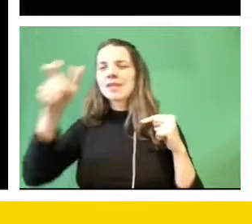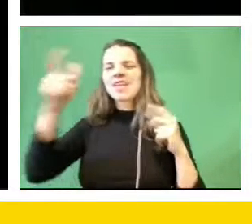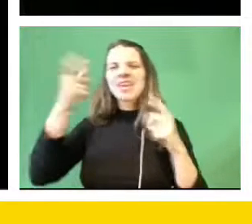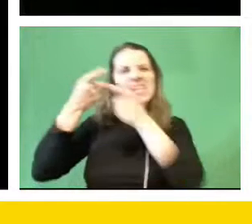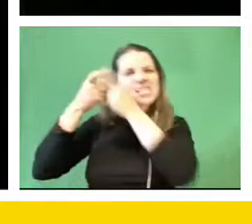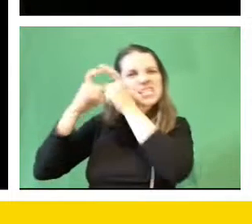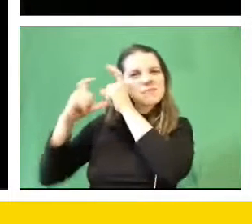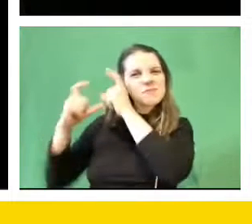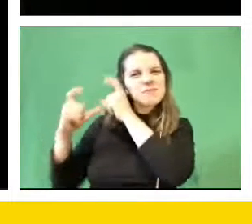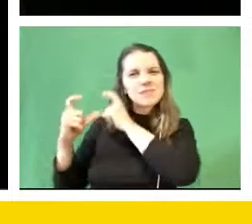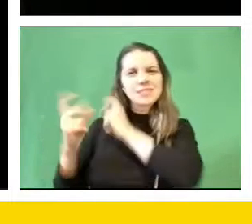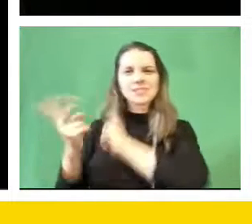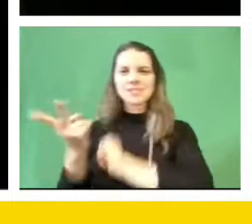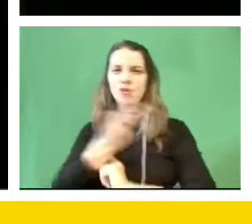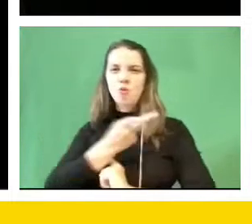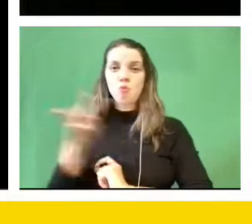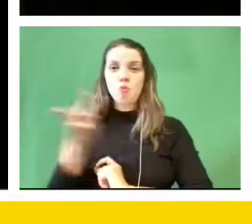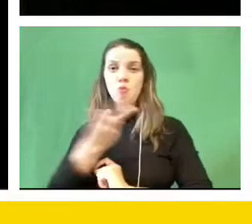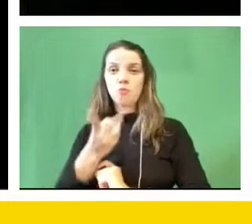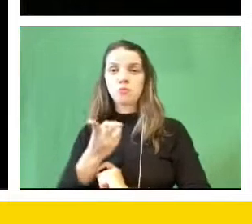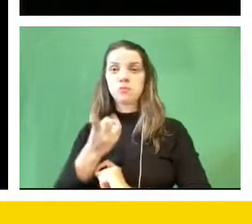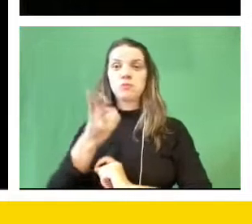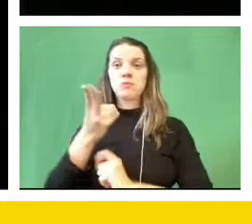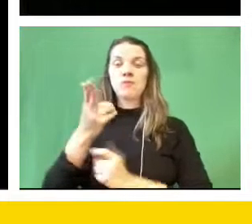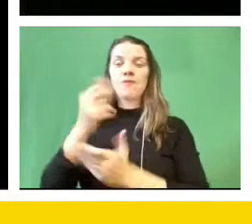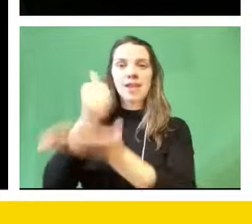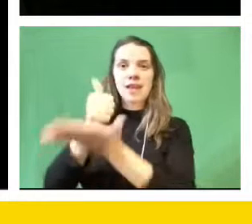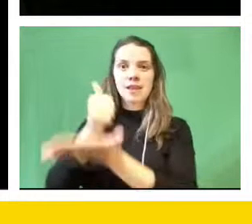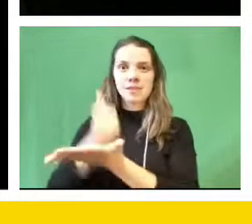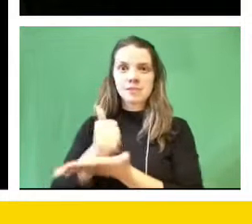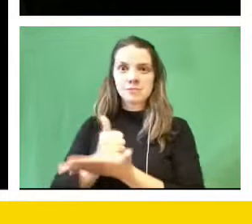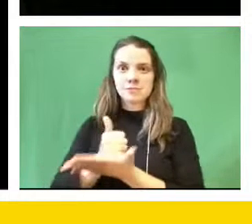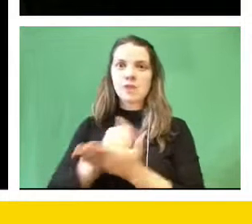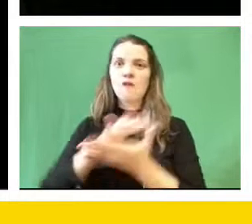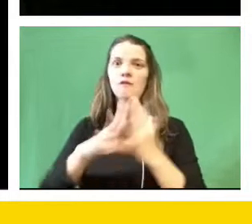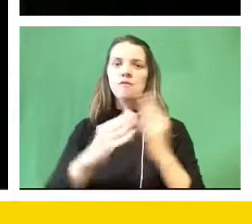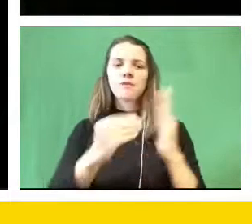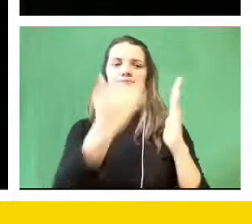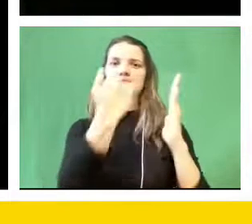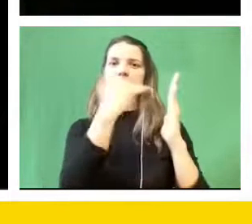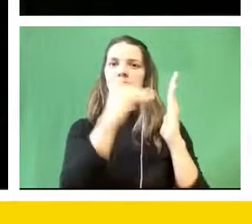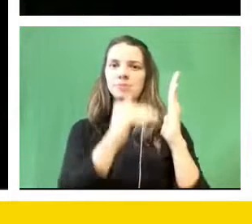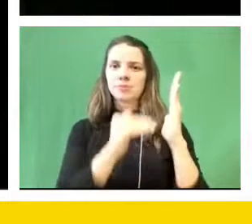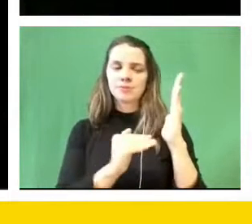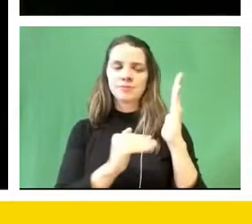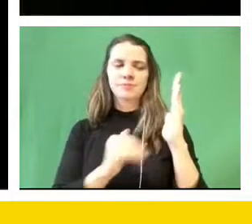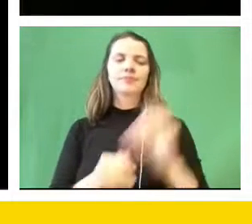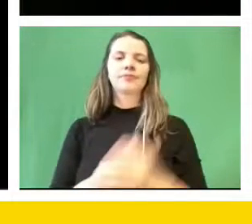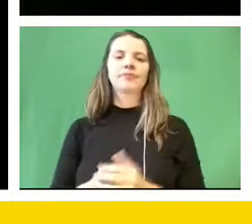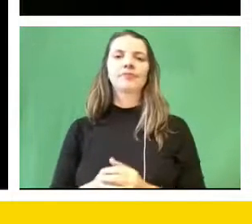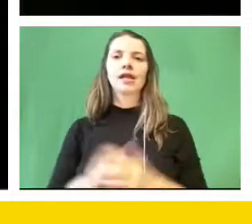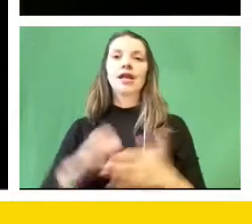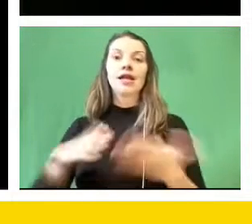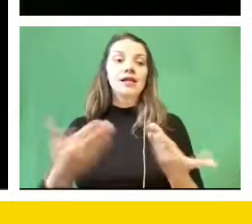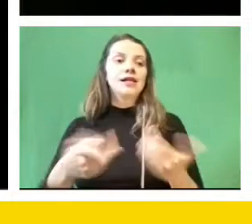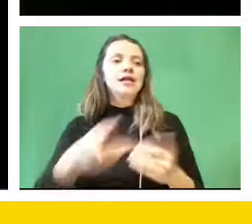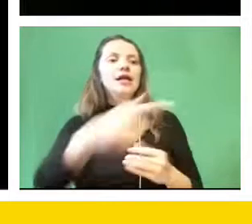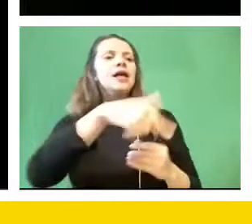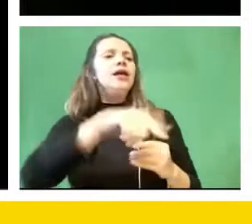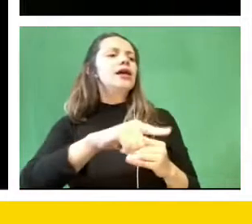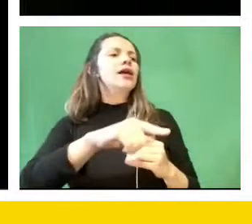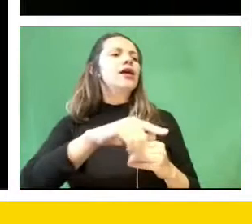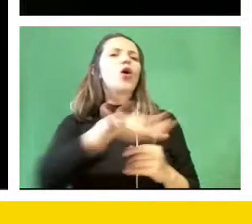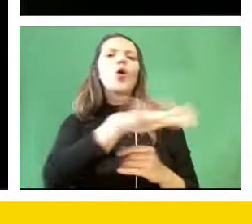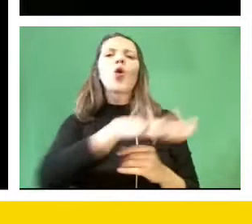de este ejercicio para la creación de espacios inclusivos. El subtipo al cual